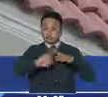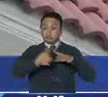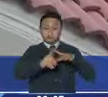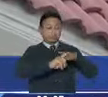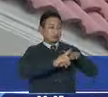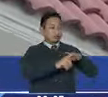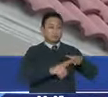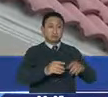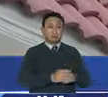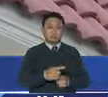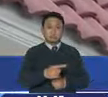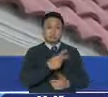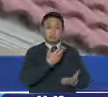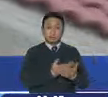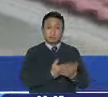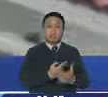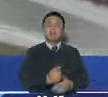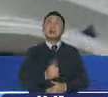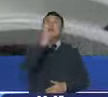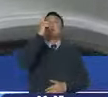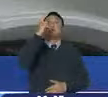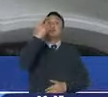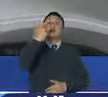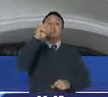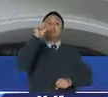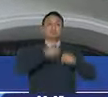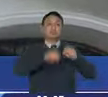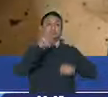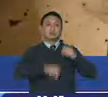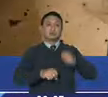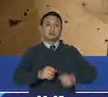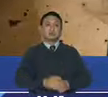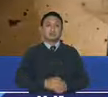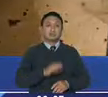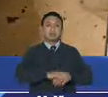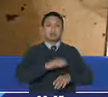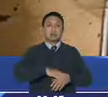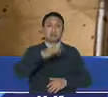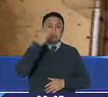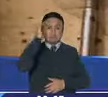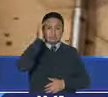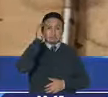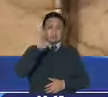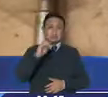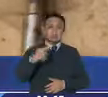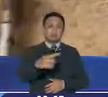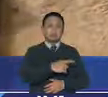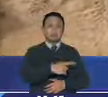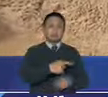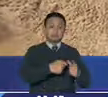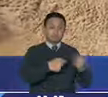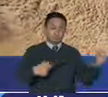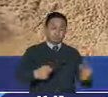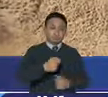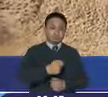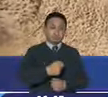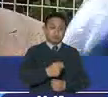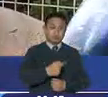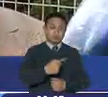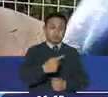podemos evidenciar han dañado arriba vidrios, paredes por la desesperación. Encontramos cuchillos abajo que no es que